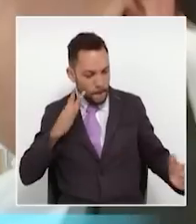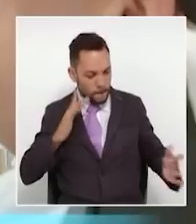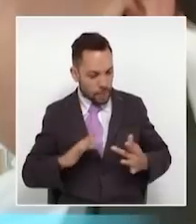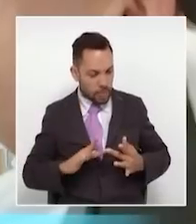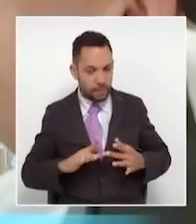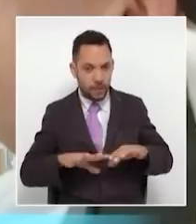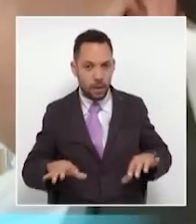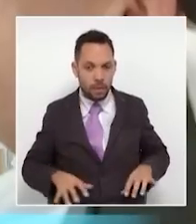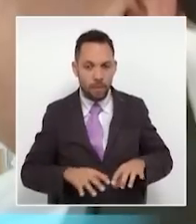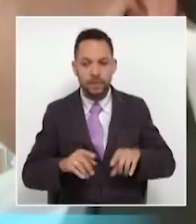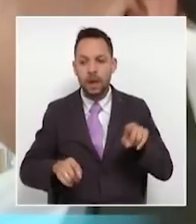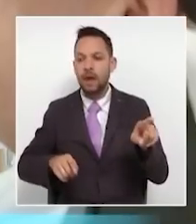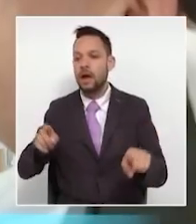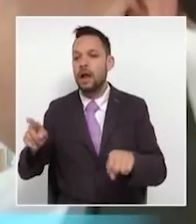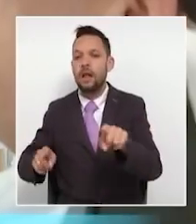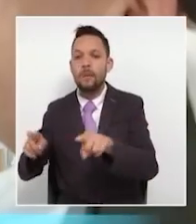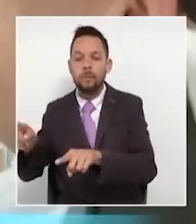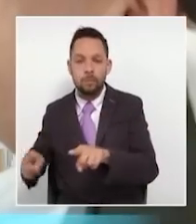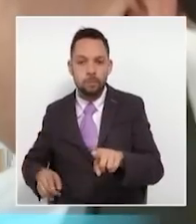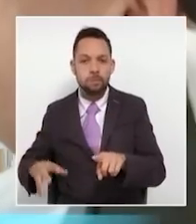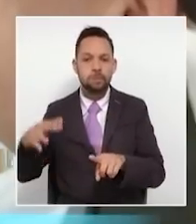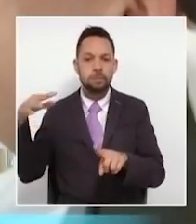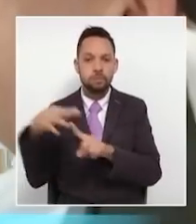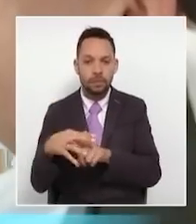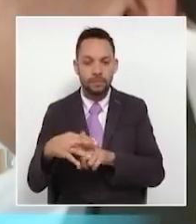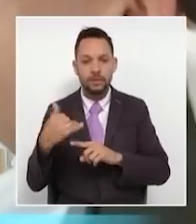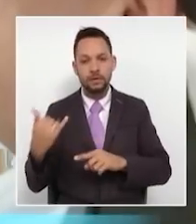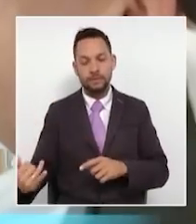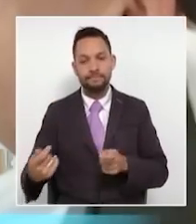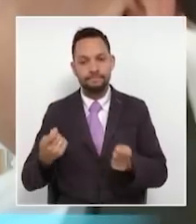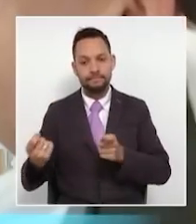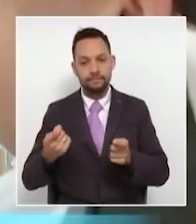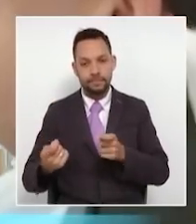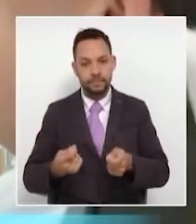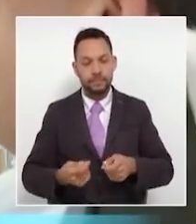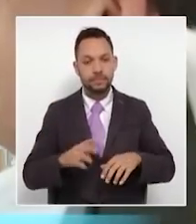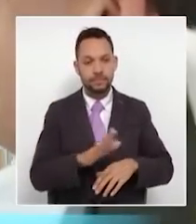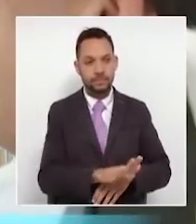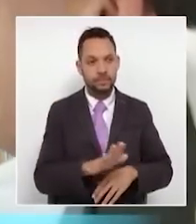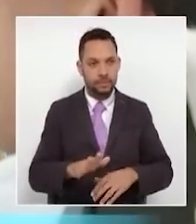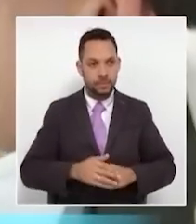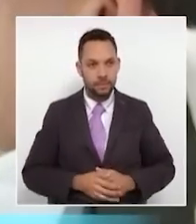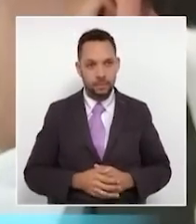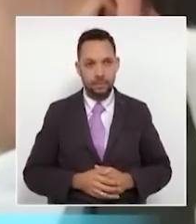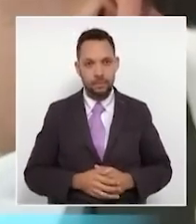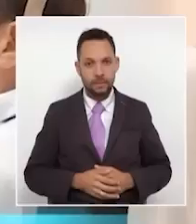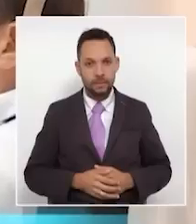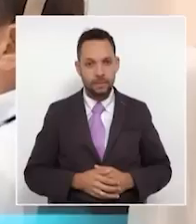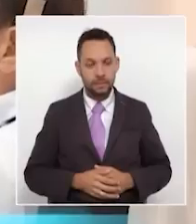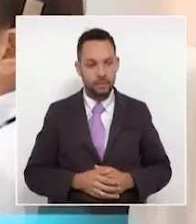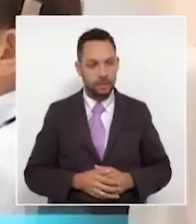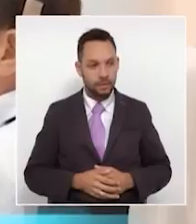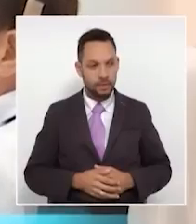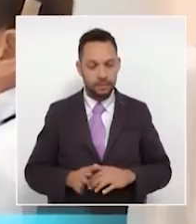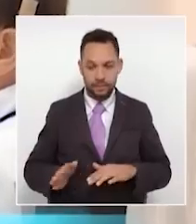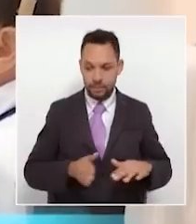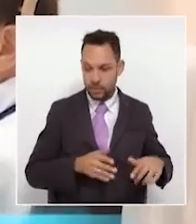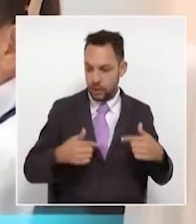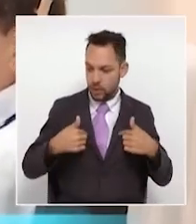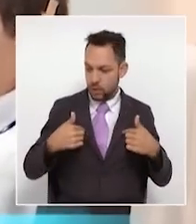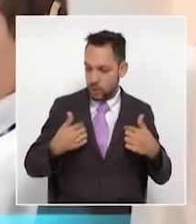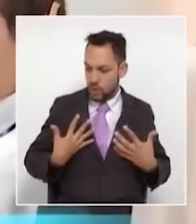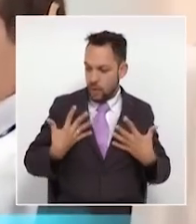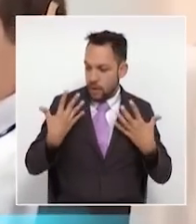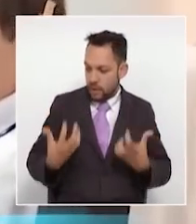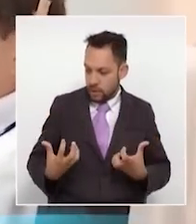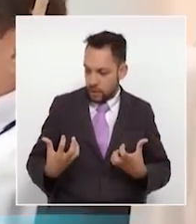afectadas muchas de las funciones básicas cerebrales que nosotros tenemos yo quería que ustedes se dieran